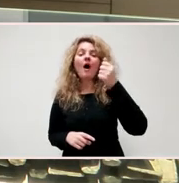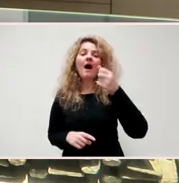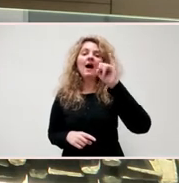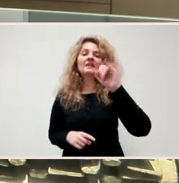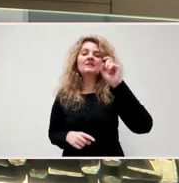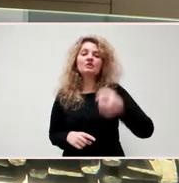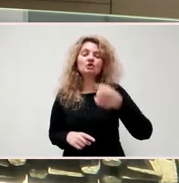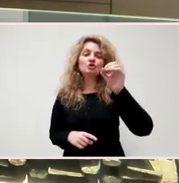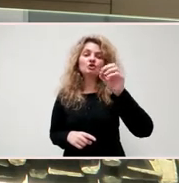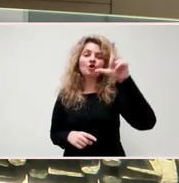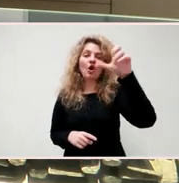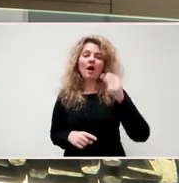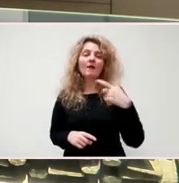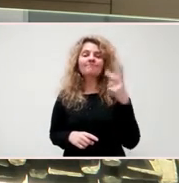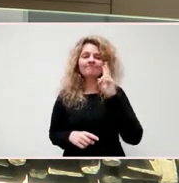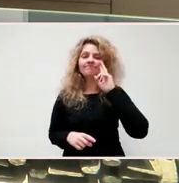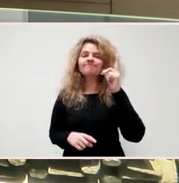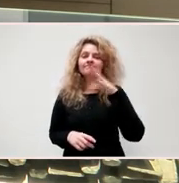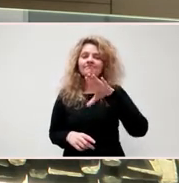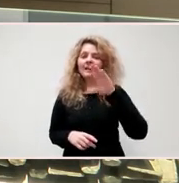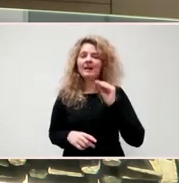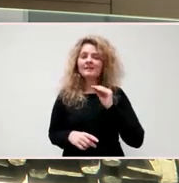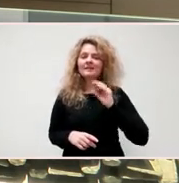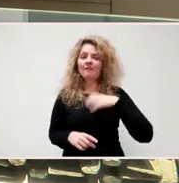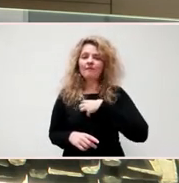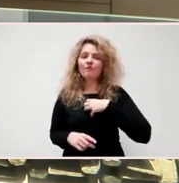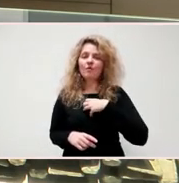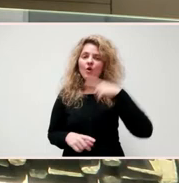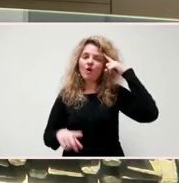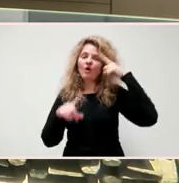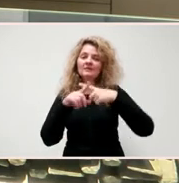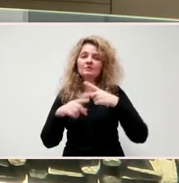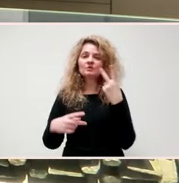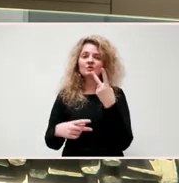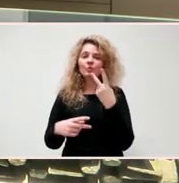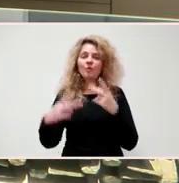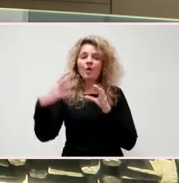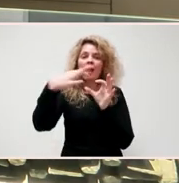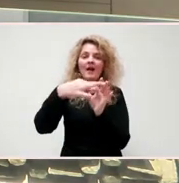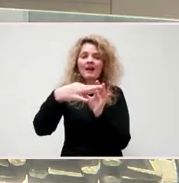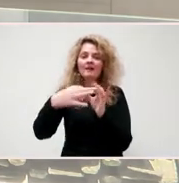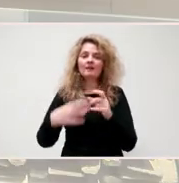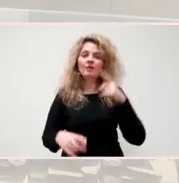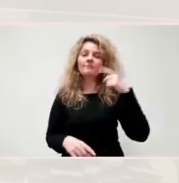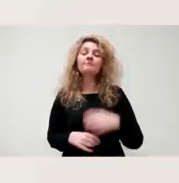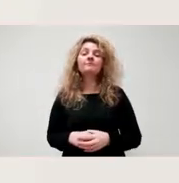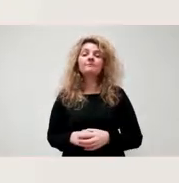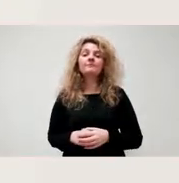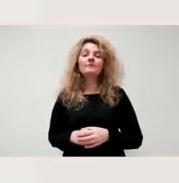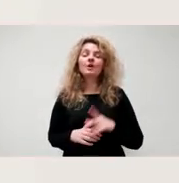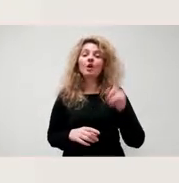posición horizontal do seu fío, poderíamos entender a funcionalidade do segundo anel para ser enmangado, non como nas pezas